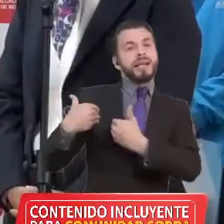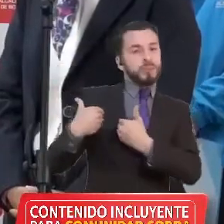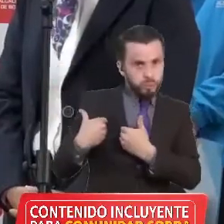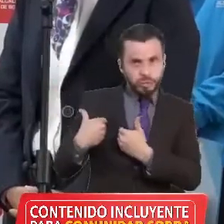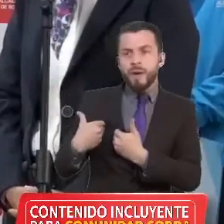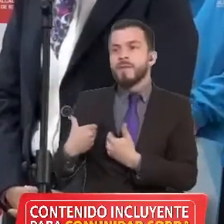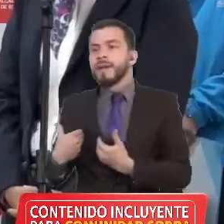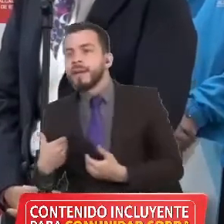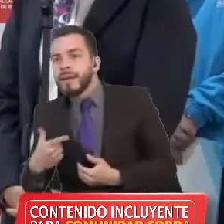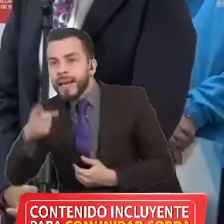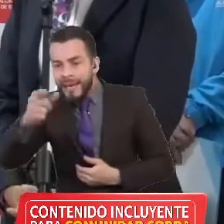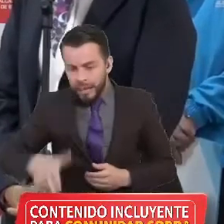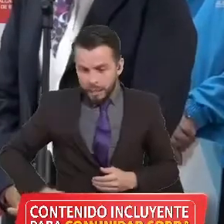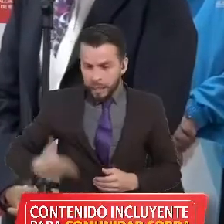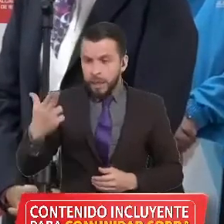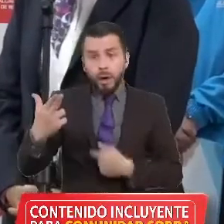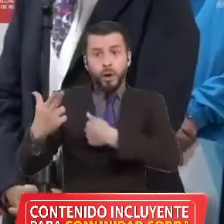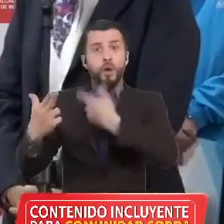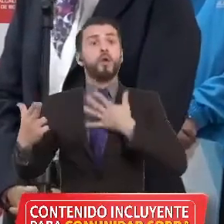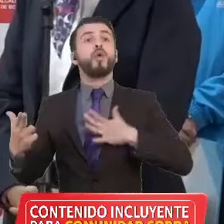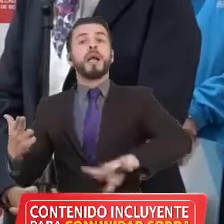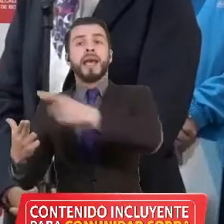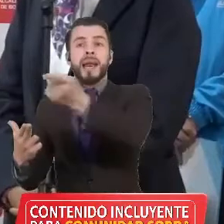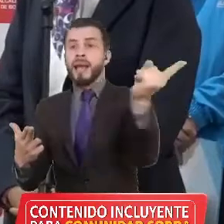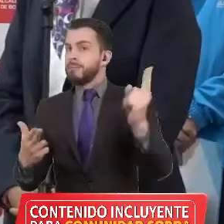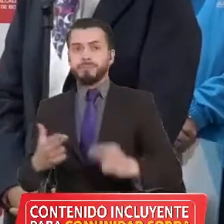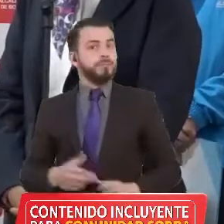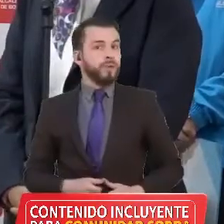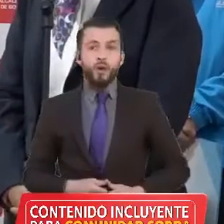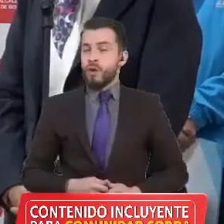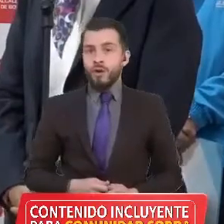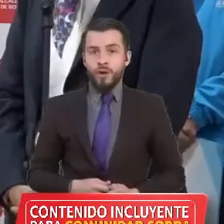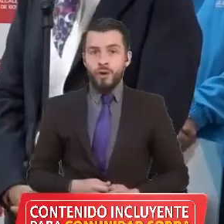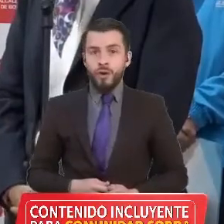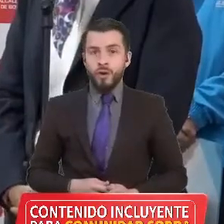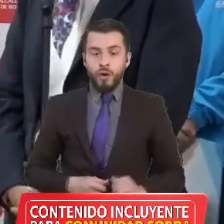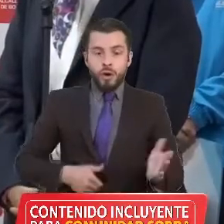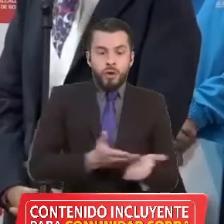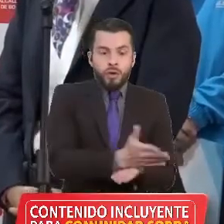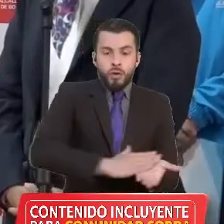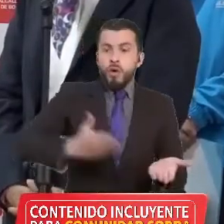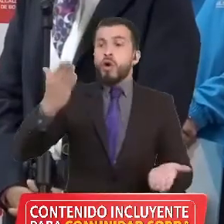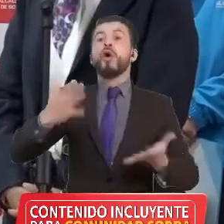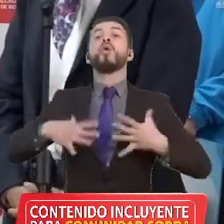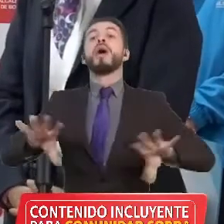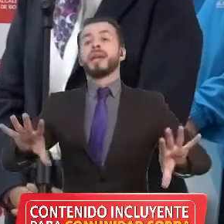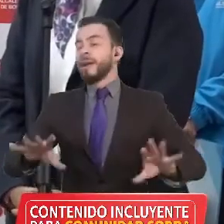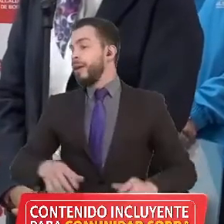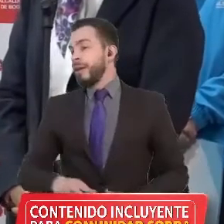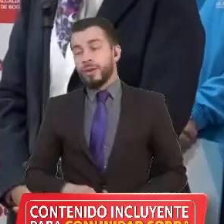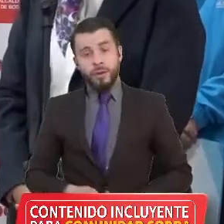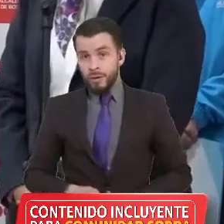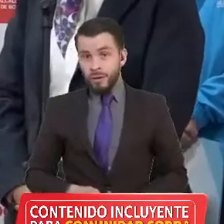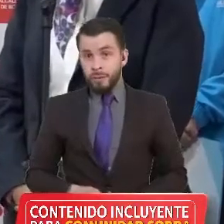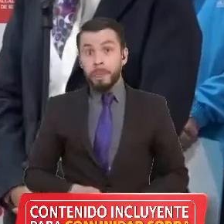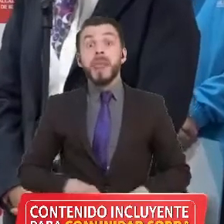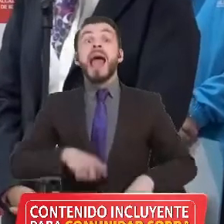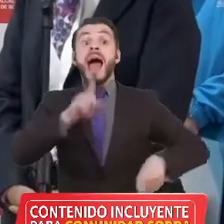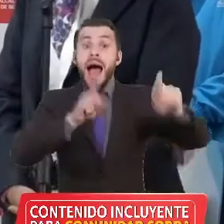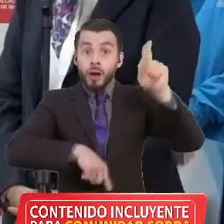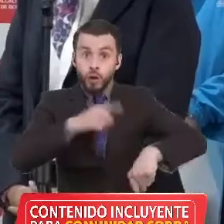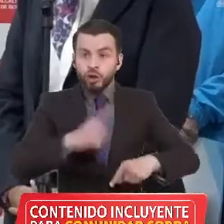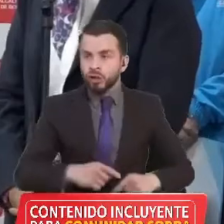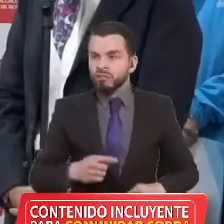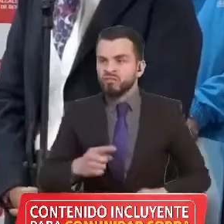circunstancias el marco legal de derechos humanos requiere que quienes usen la violencia respondan por ello en el marco de la